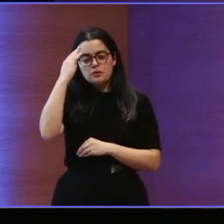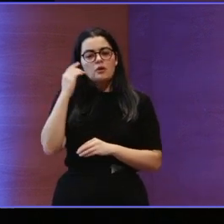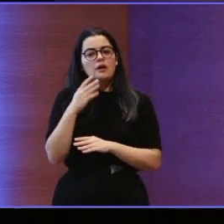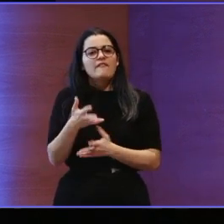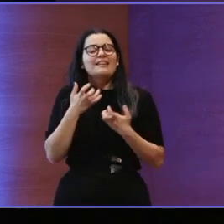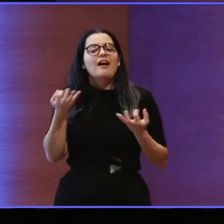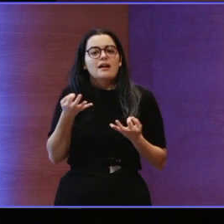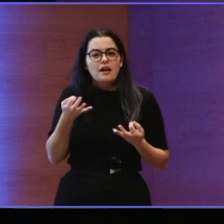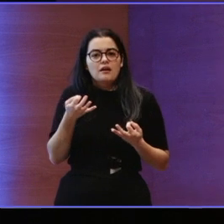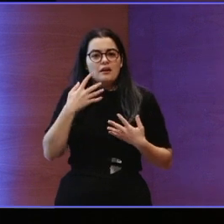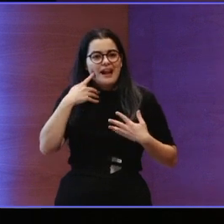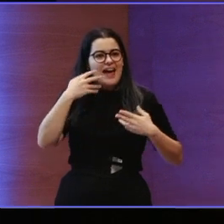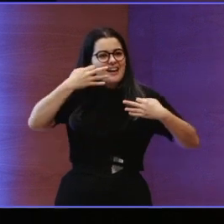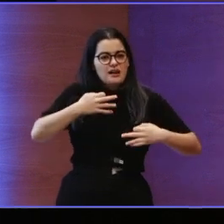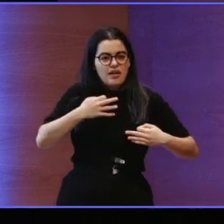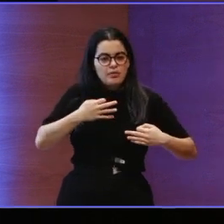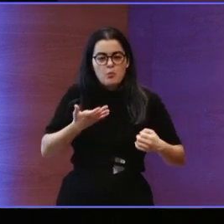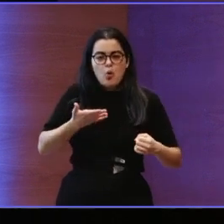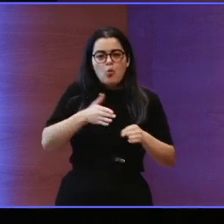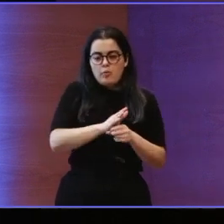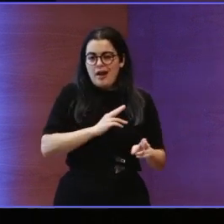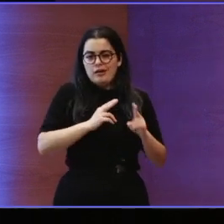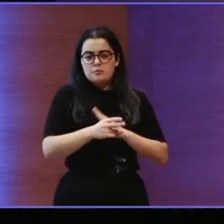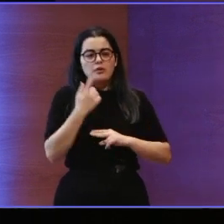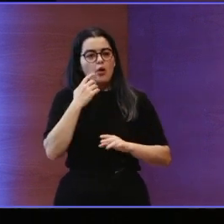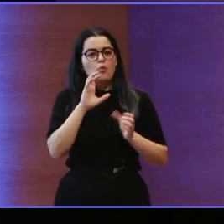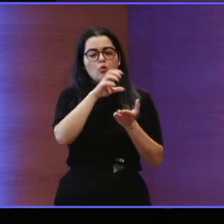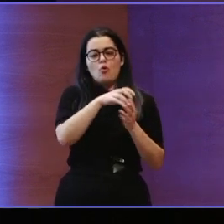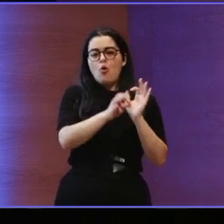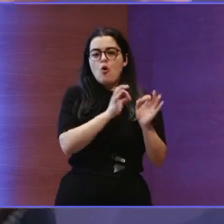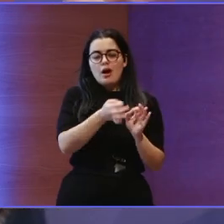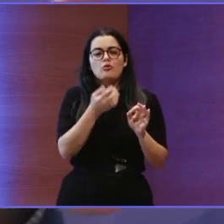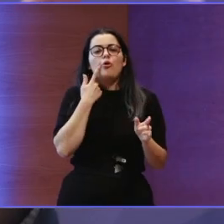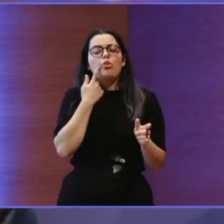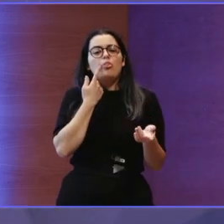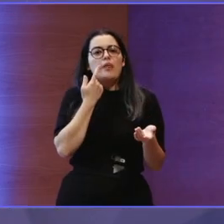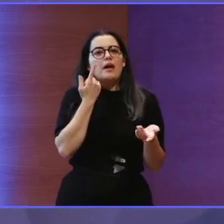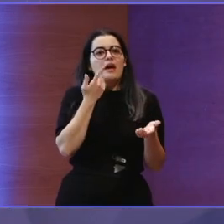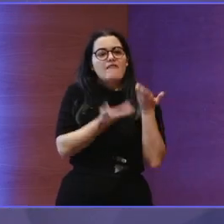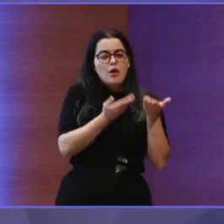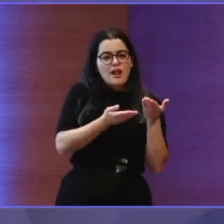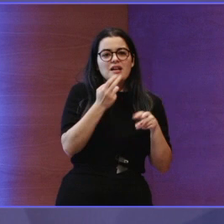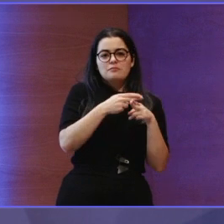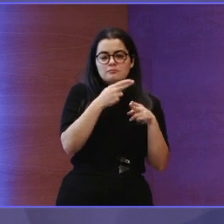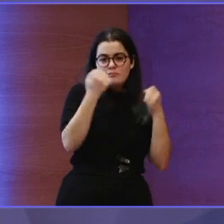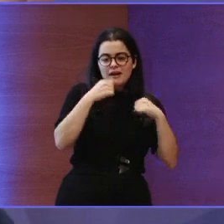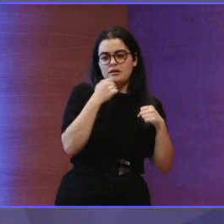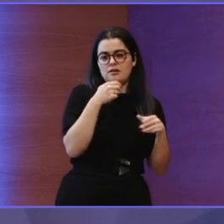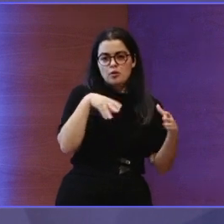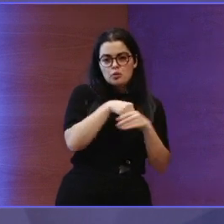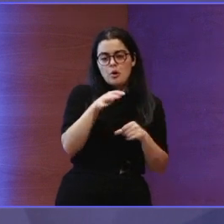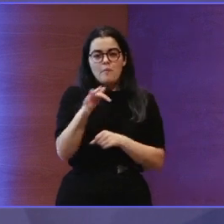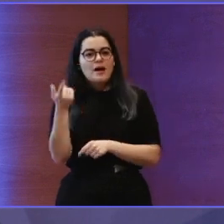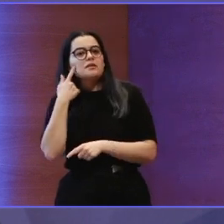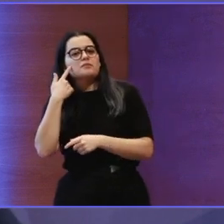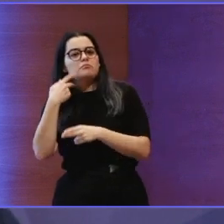competencial y que es más eficiente que tener un órgano de evaluación de las políticas de inclusión y un órgano de evaluación de las políticas de empleo Esa es la gran